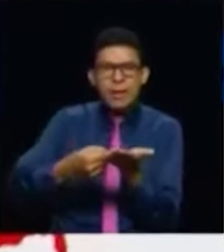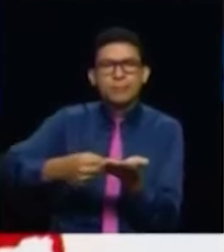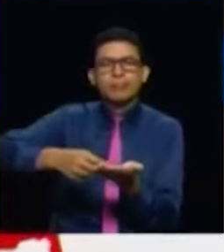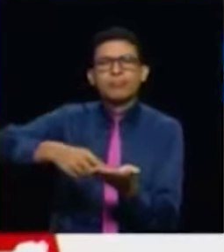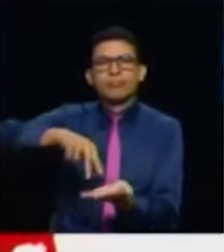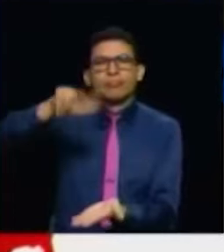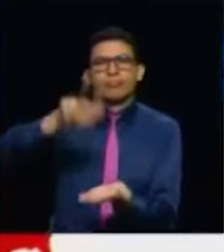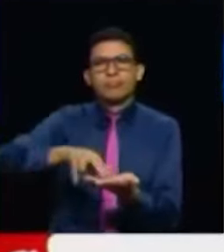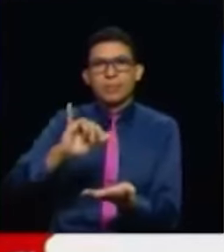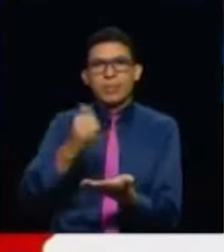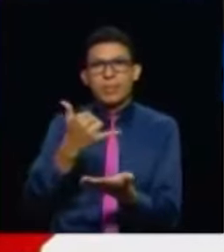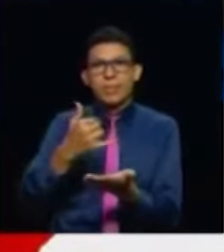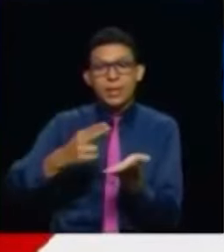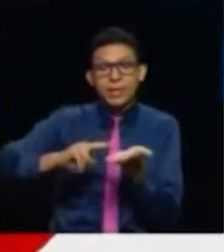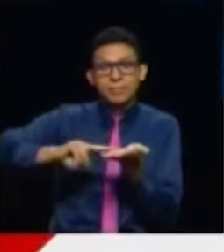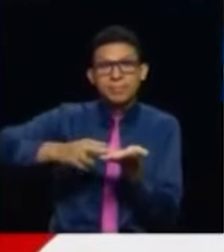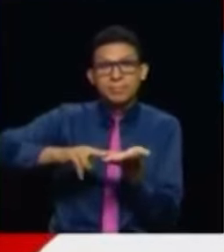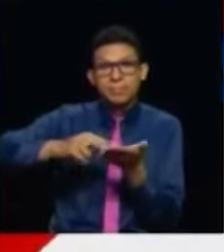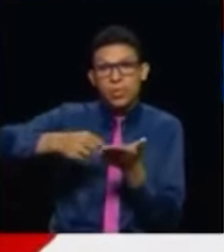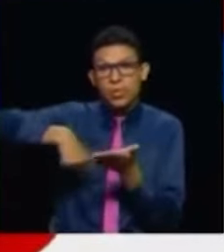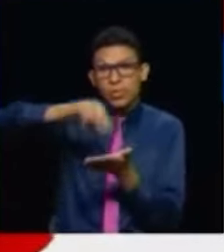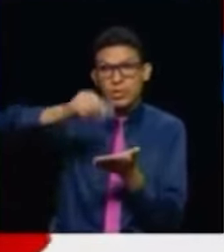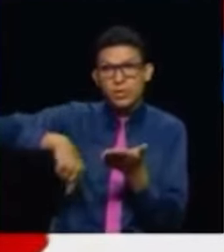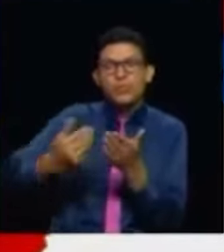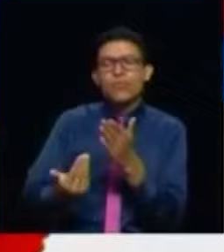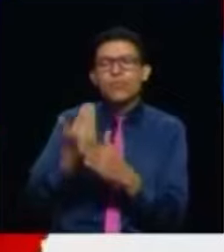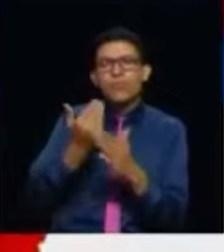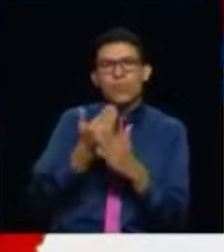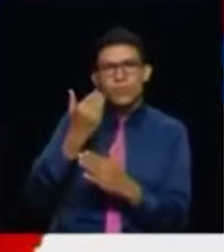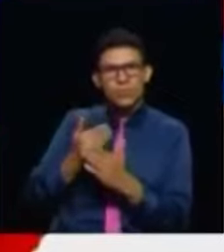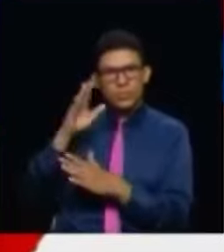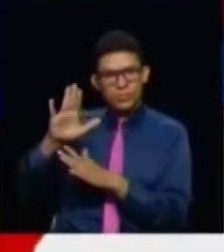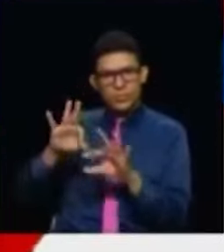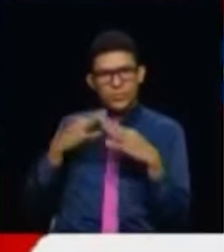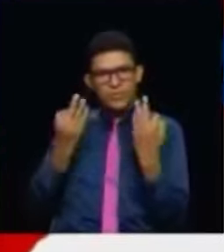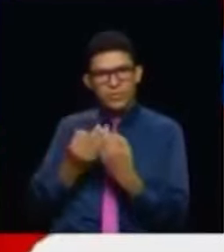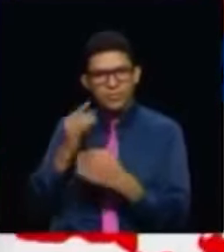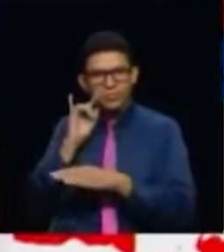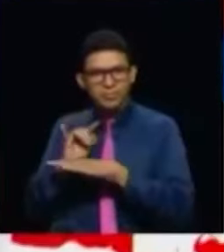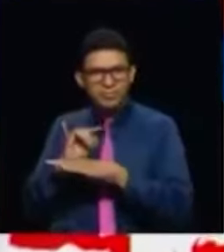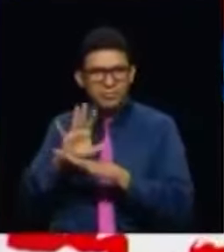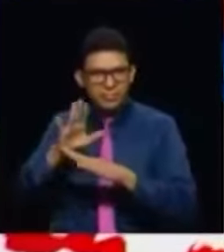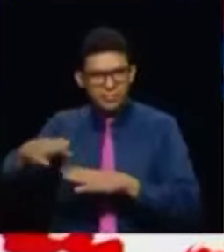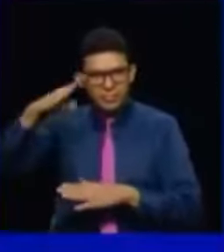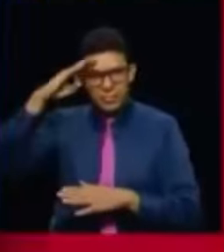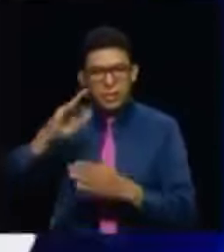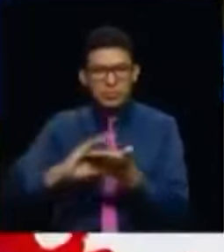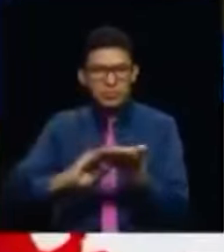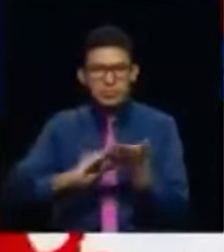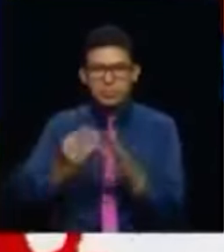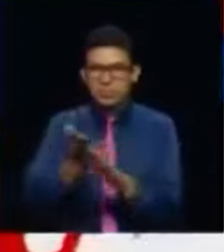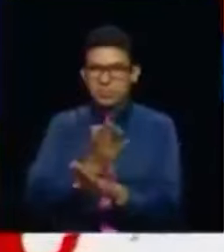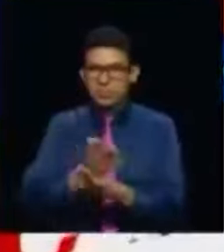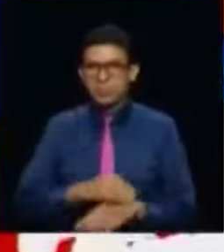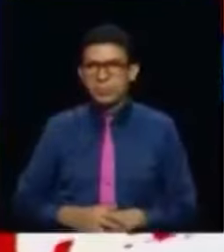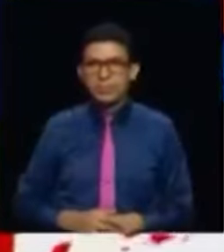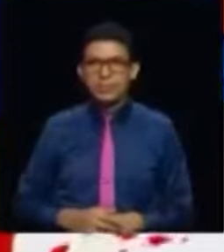los contratistas del distrito para financiar las nuevas comisarías de familia donde se resuelven conflictos en los barrios de la ciudad.